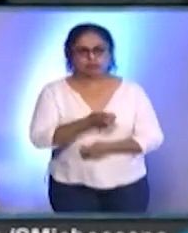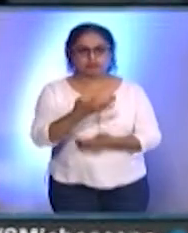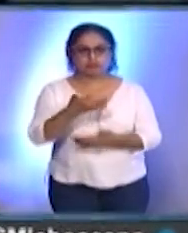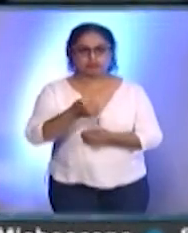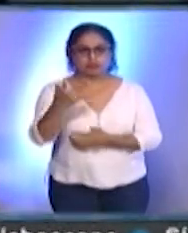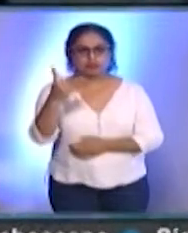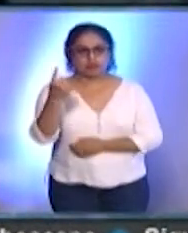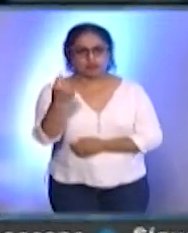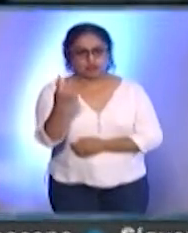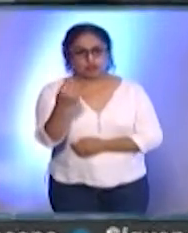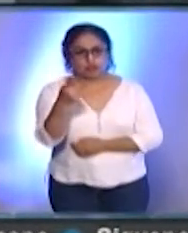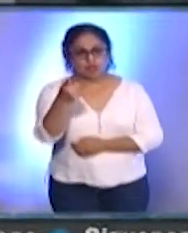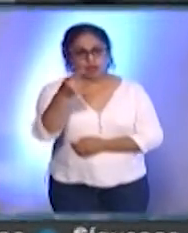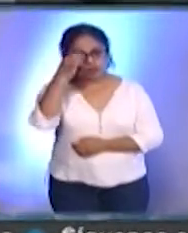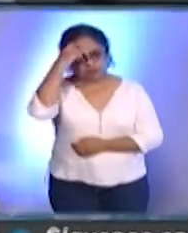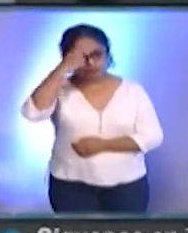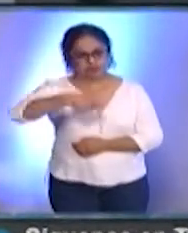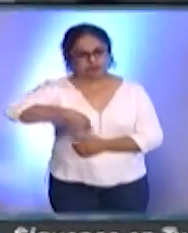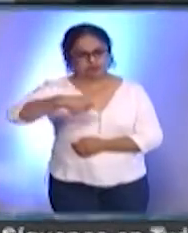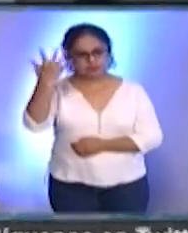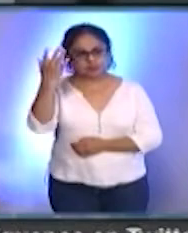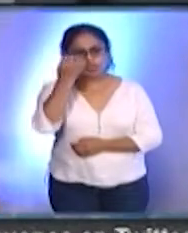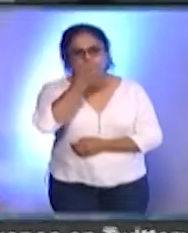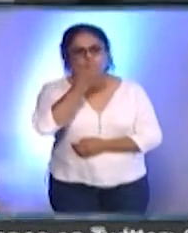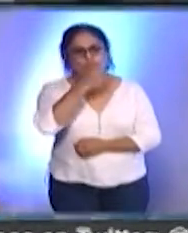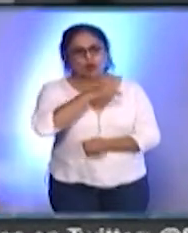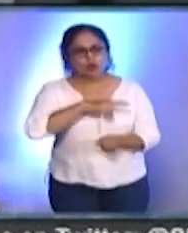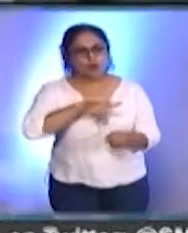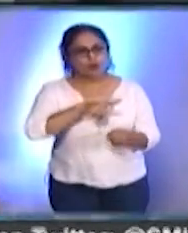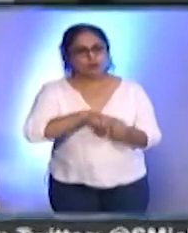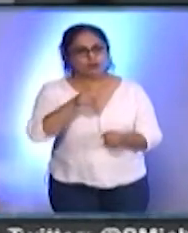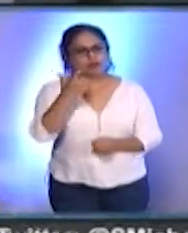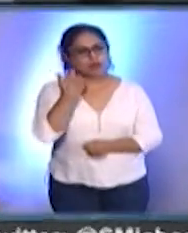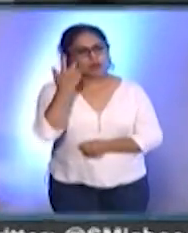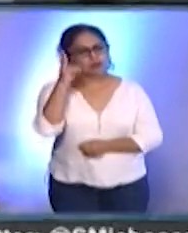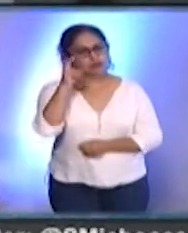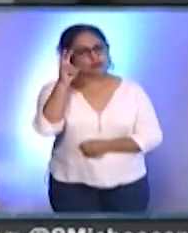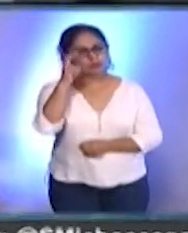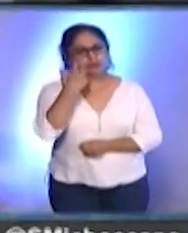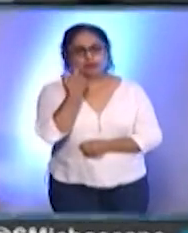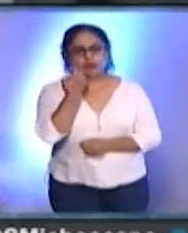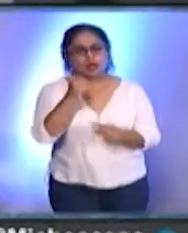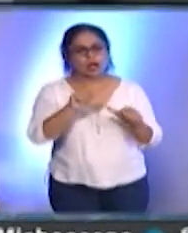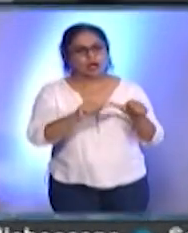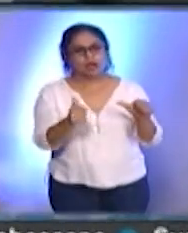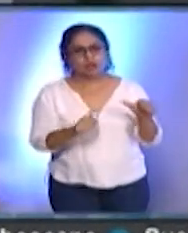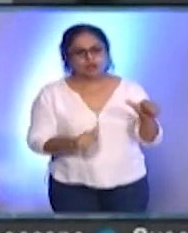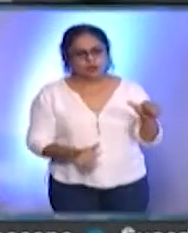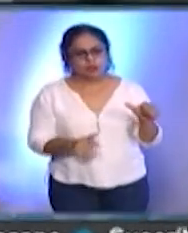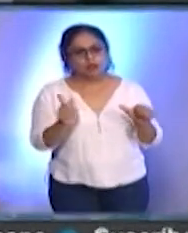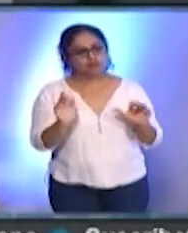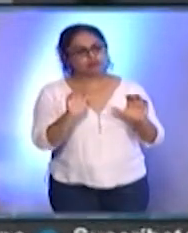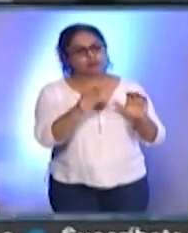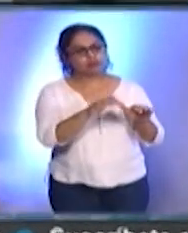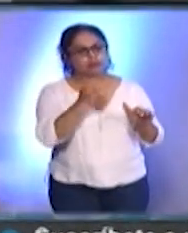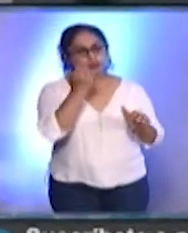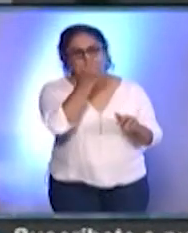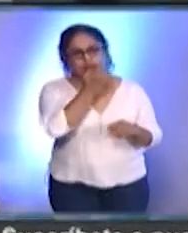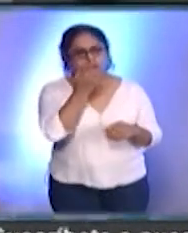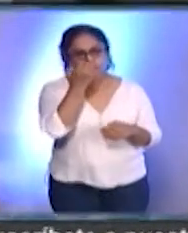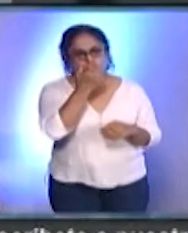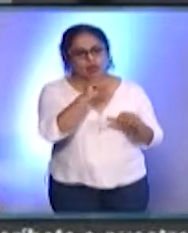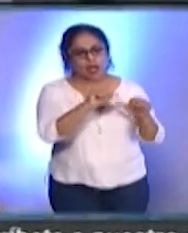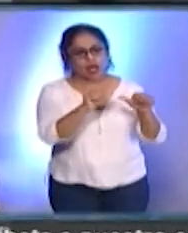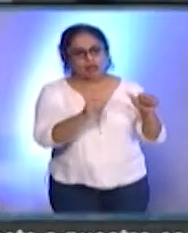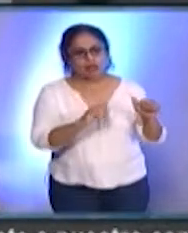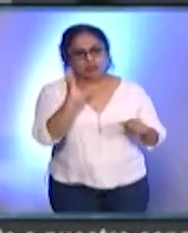Ruán Jaimes egresó de la Escuela Normal, pero decidió cumplir el sueño de convertirse en actor, e ingresó a la Escuela de Arte Teatral del Instituto Nacional